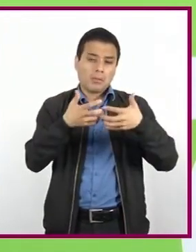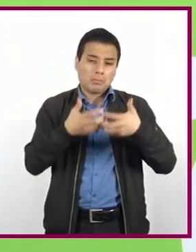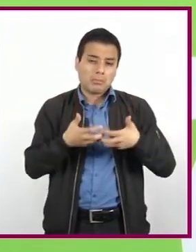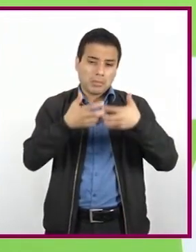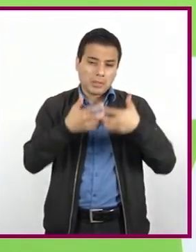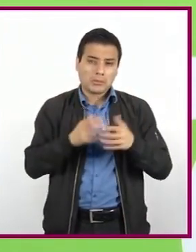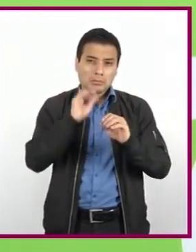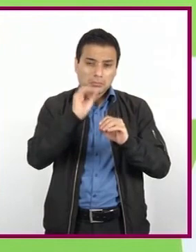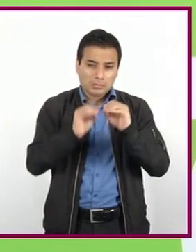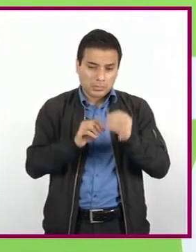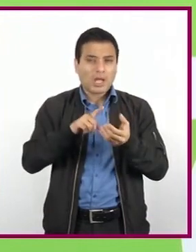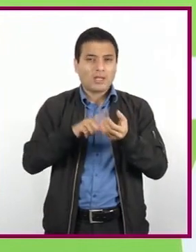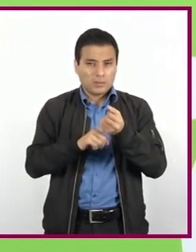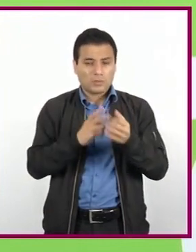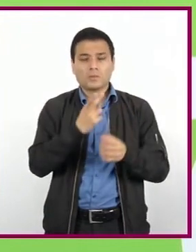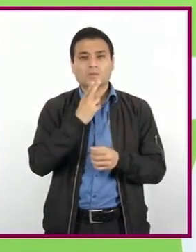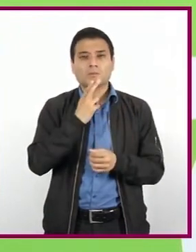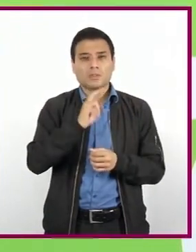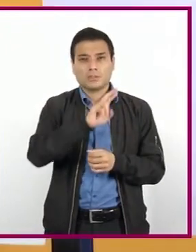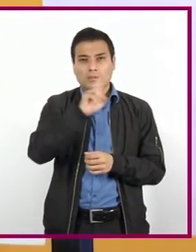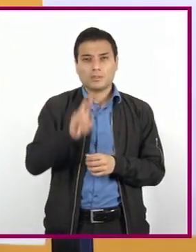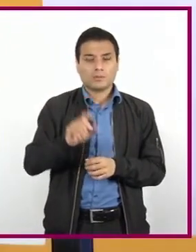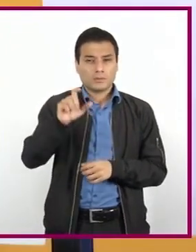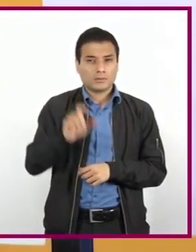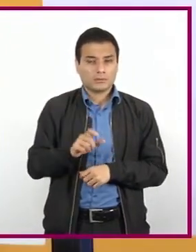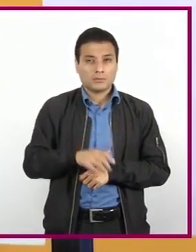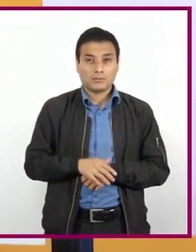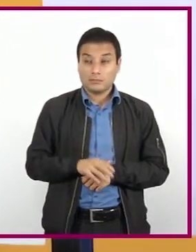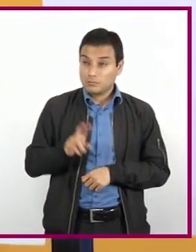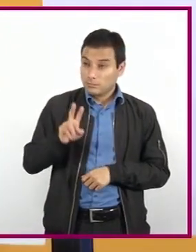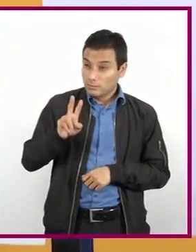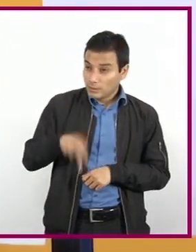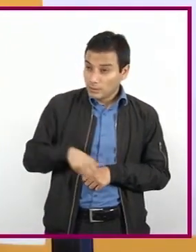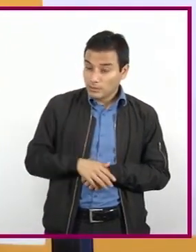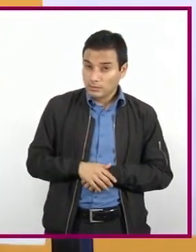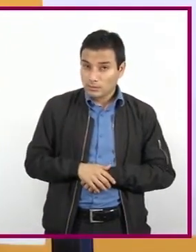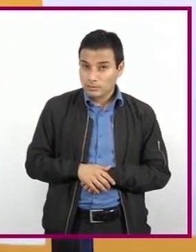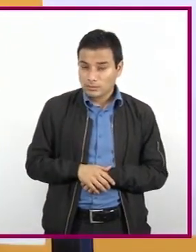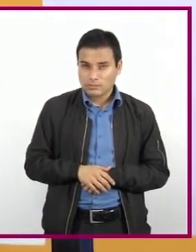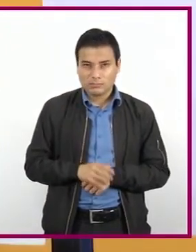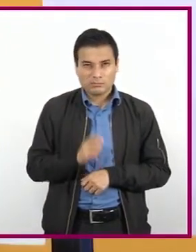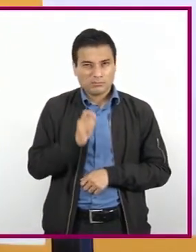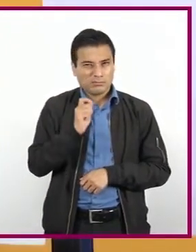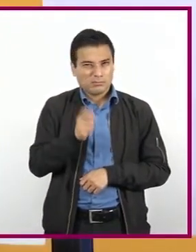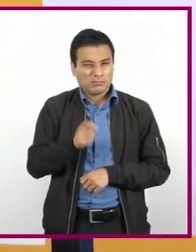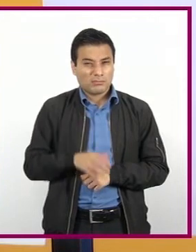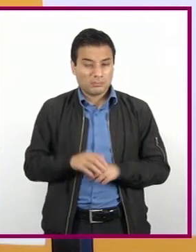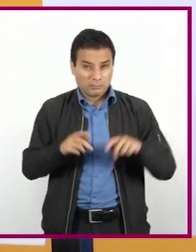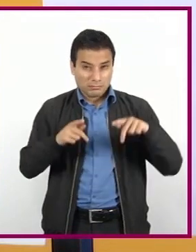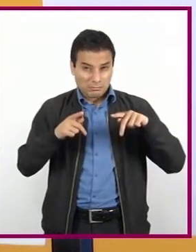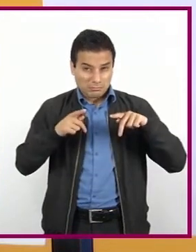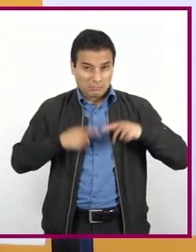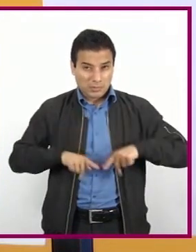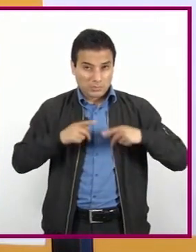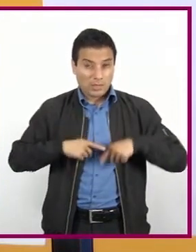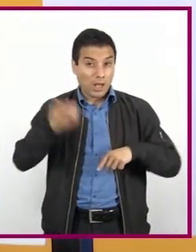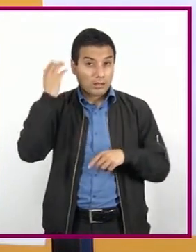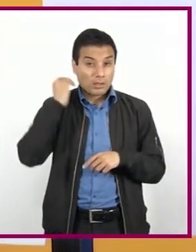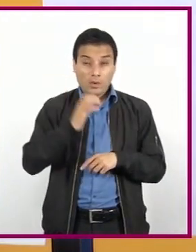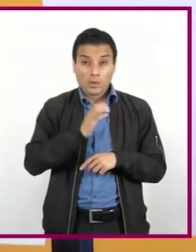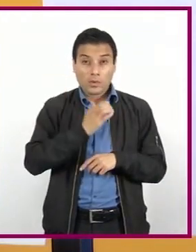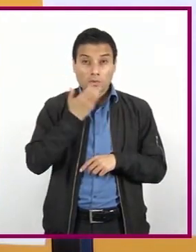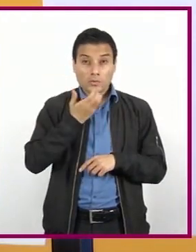que empleaban este tipo de radiación. ¿En serio, maestra? ¿Quiere decir que la gente se exponía a la radiación sin